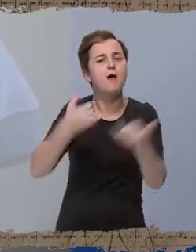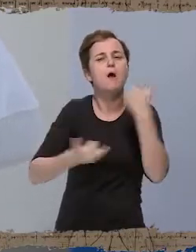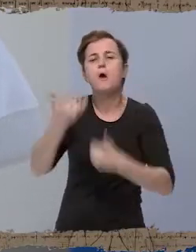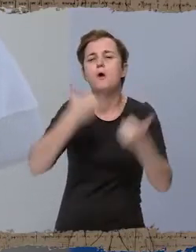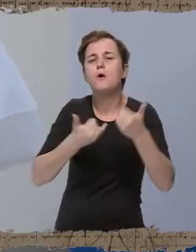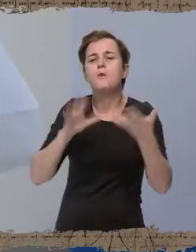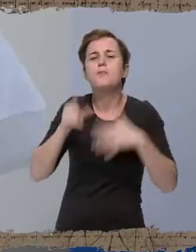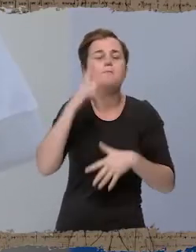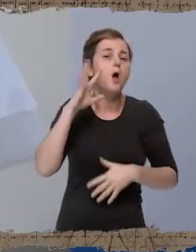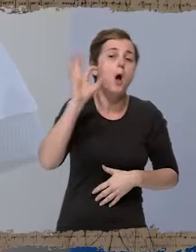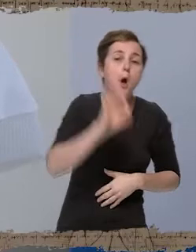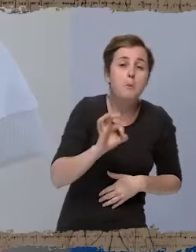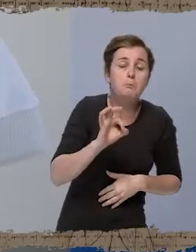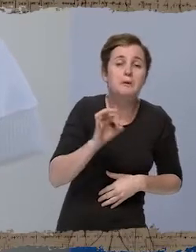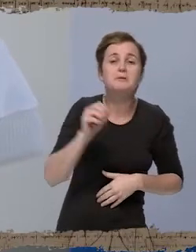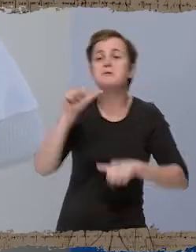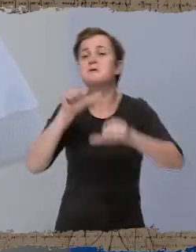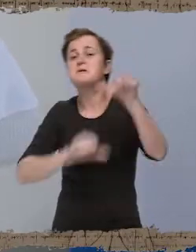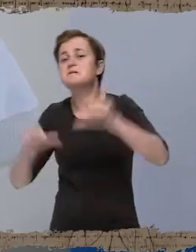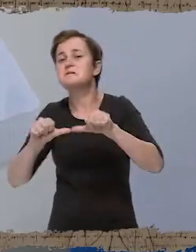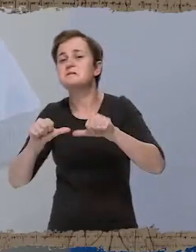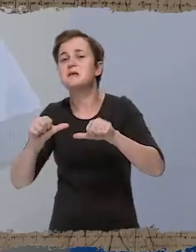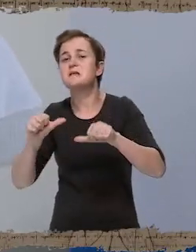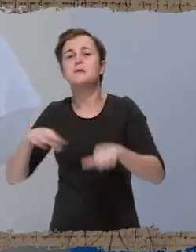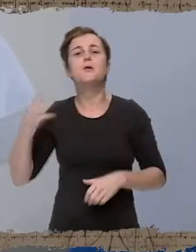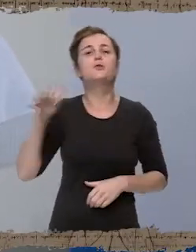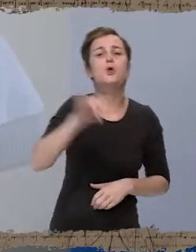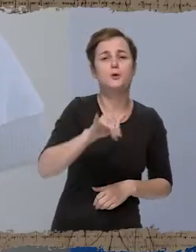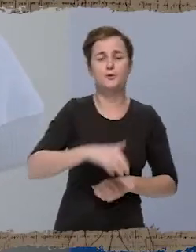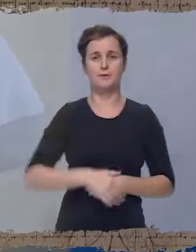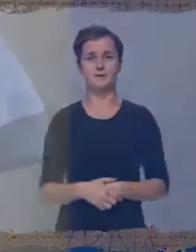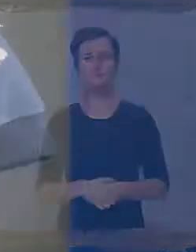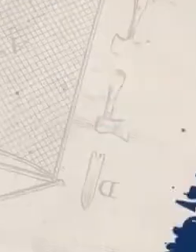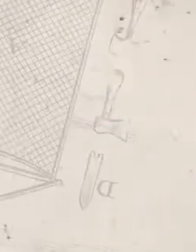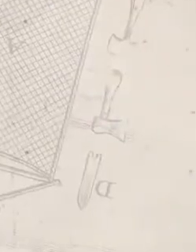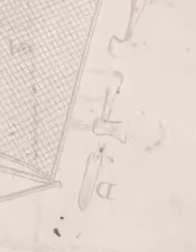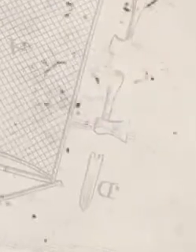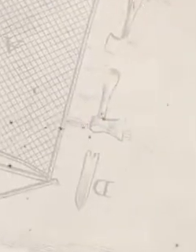a contar un poco sus opiniones respecto a la ciencia en la vida cotidiana.